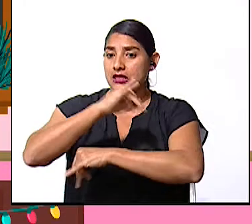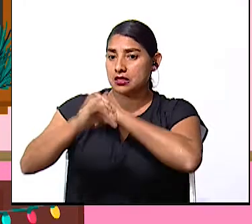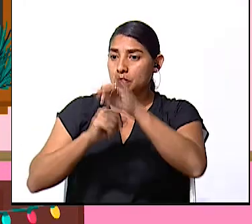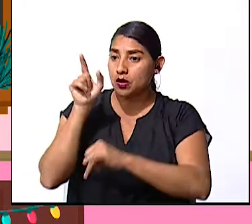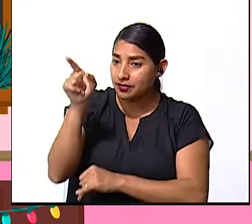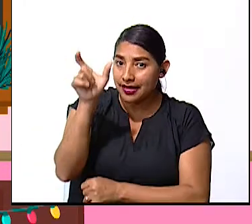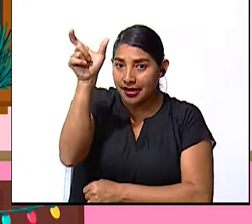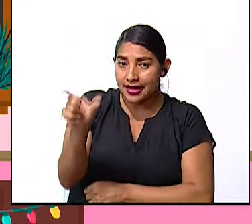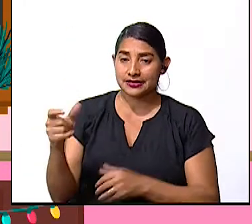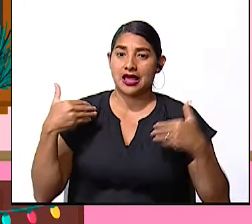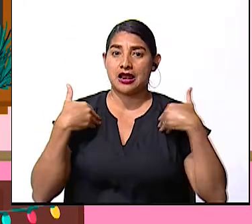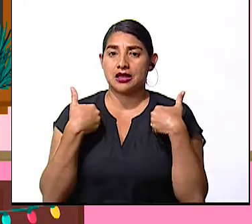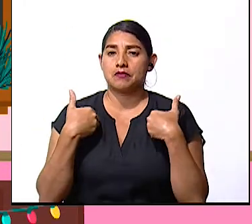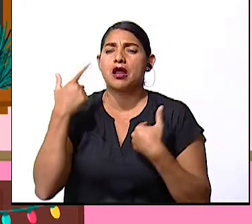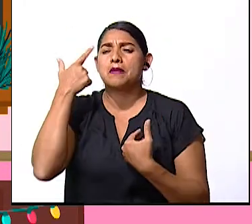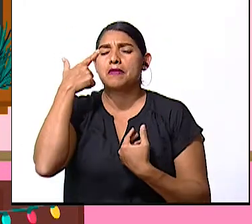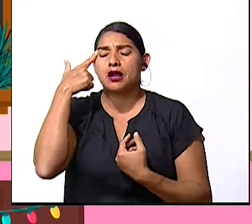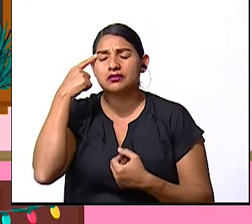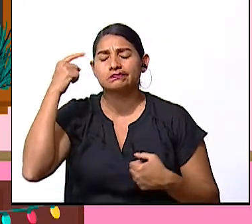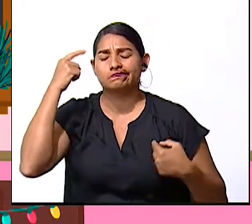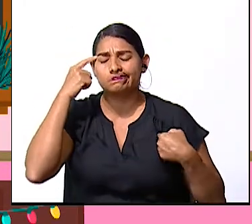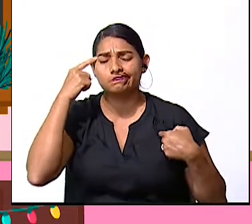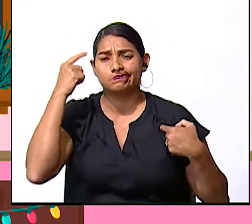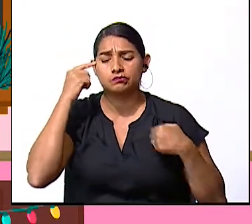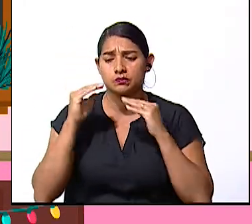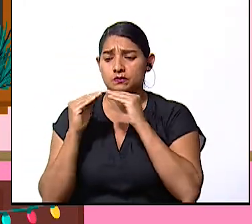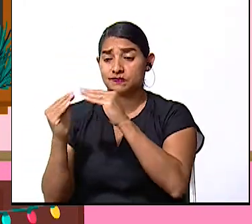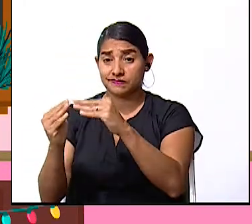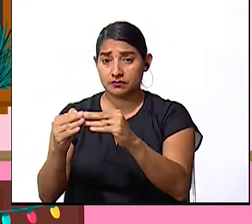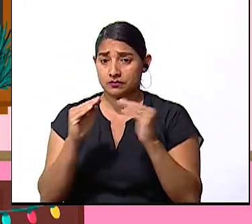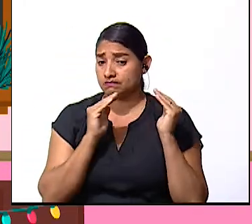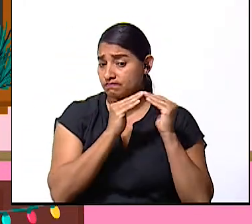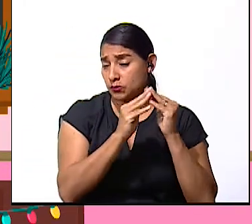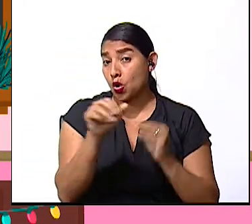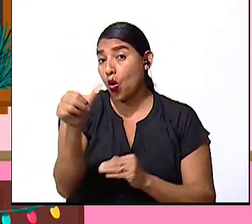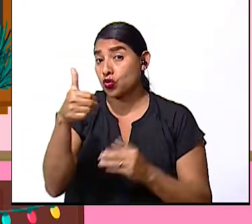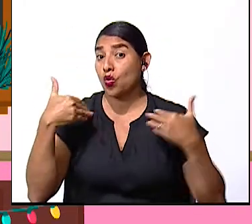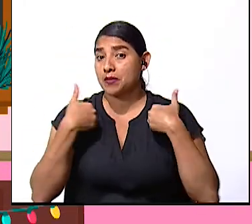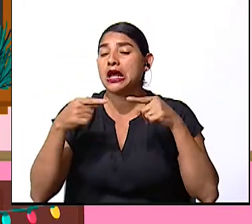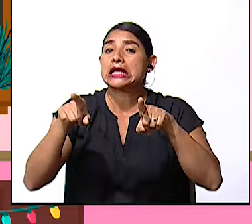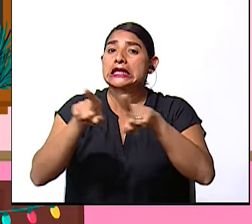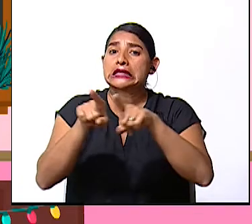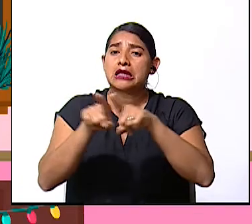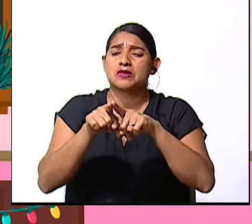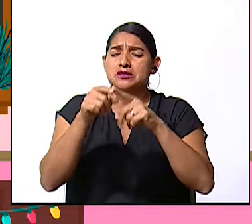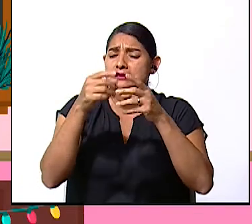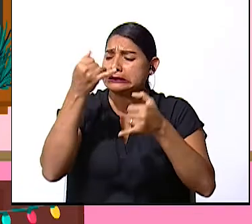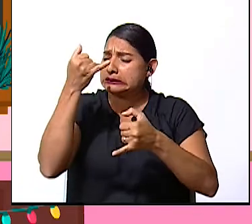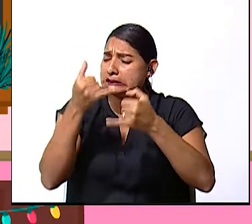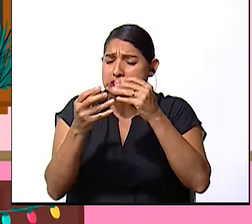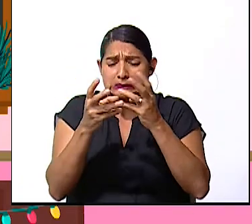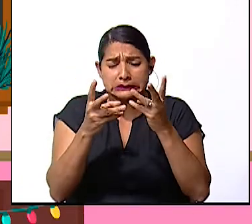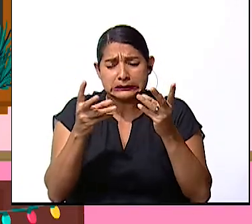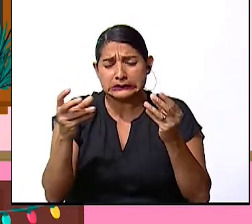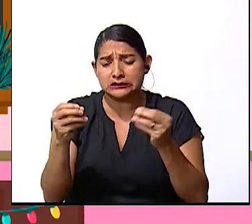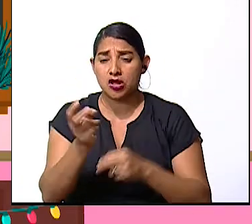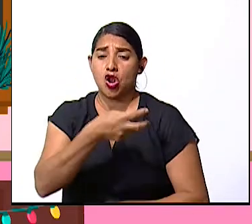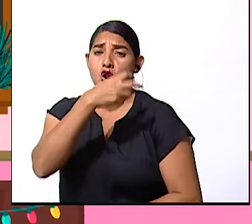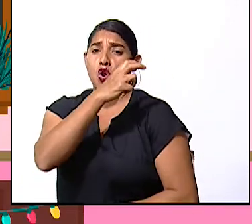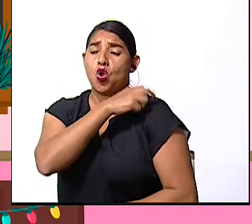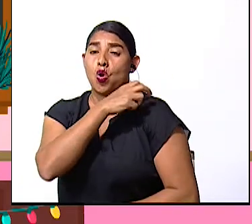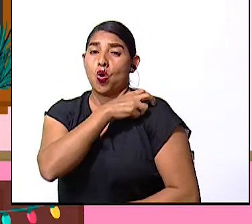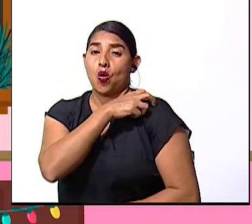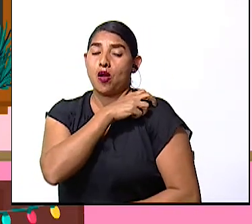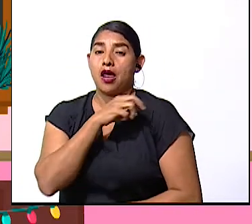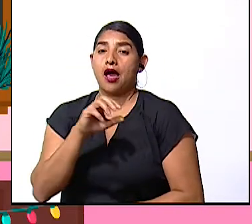este animal, precisamente para hacer conciencia en la población. Otro animal que también está en vías de extinción en nuestro país es la lora nuca